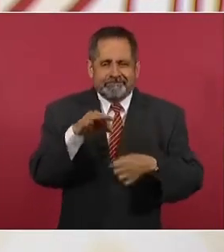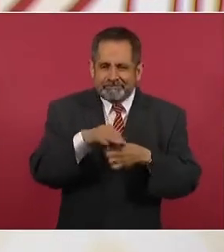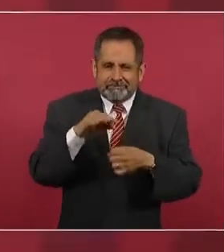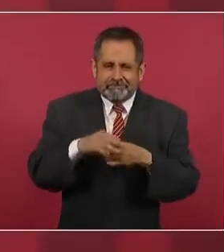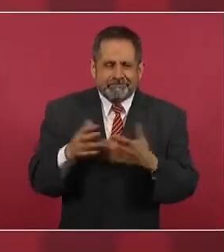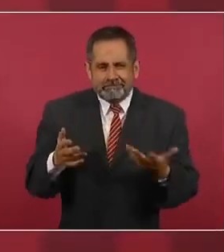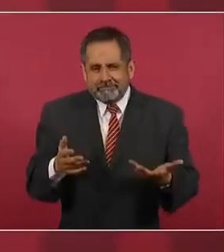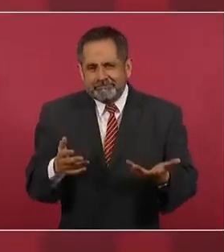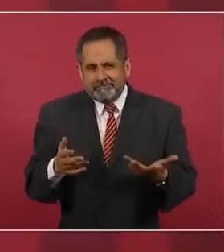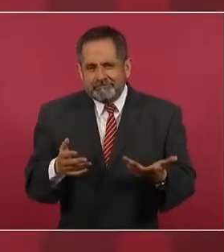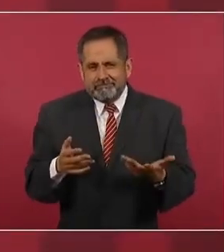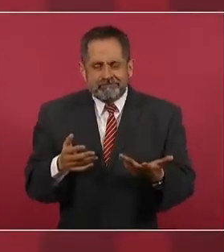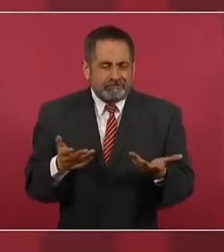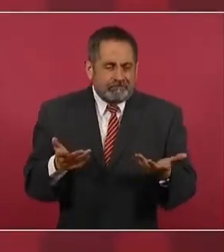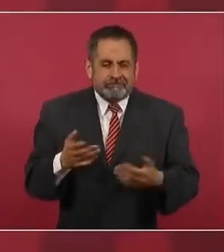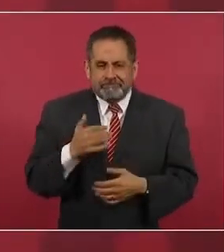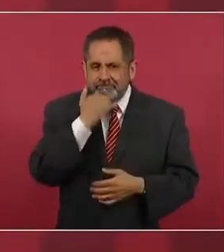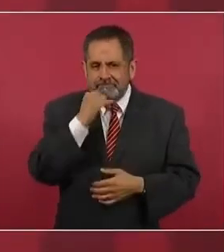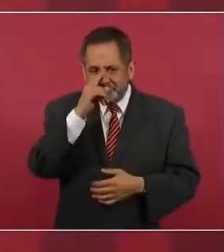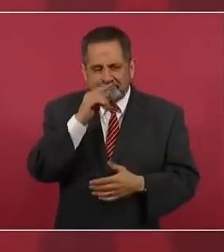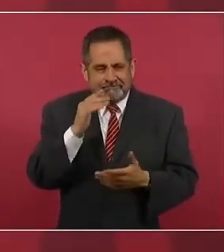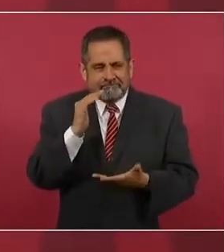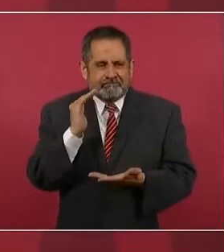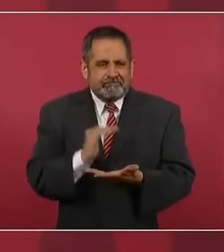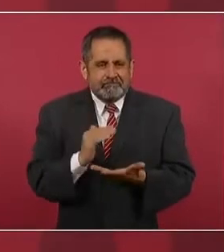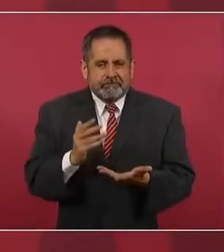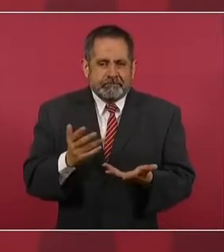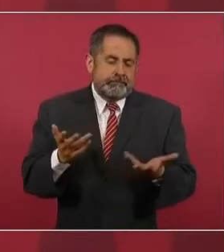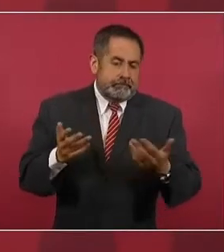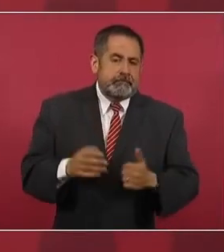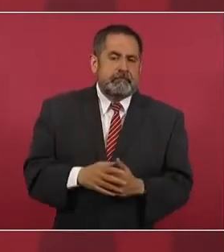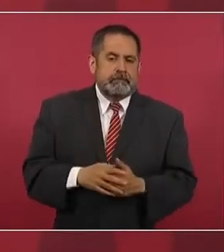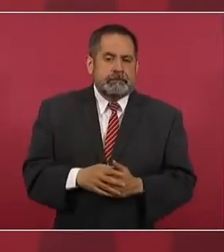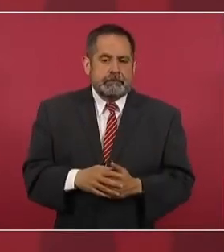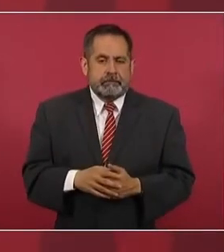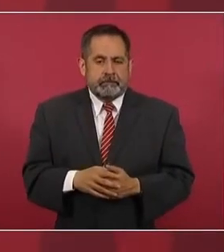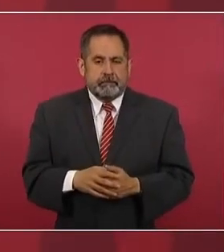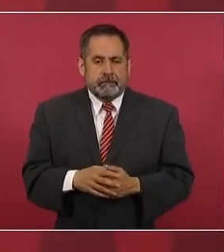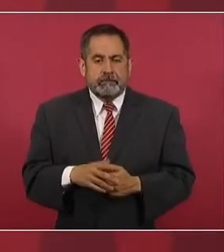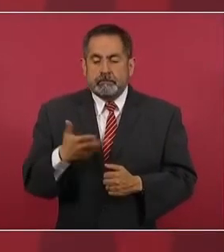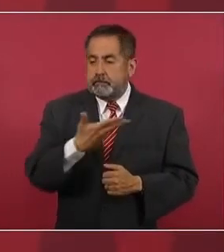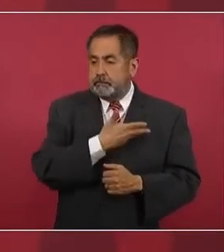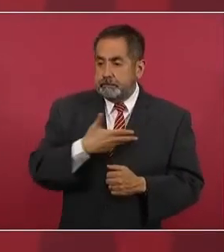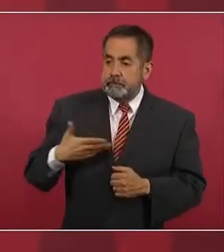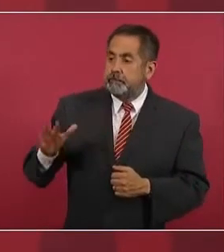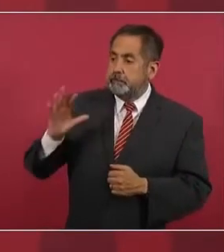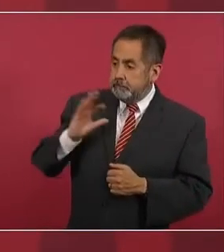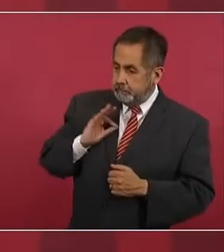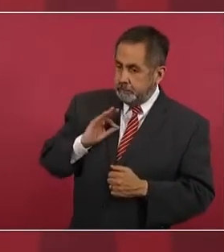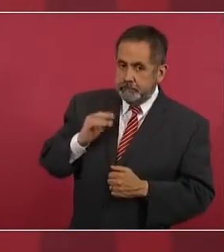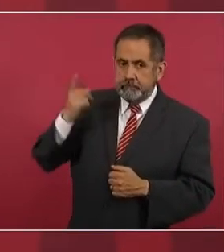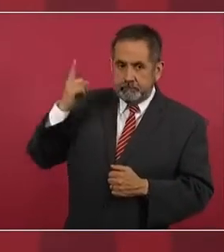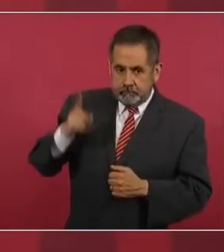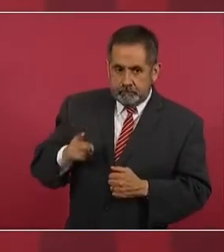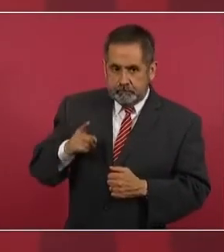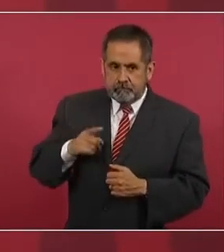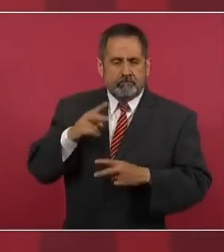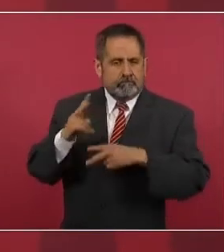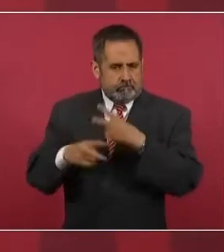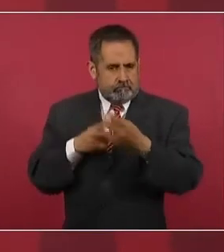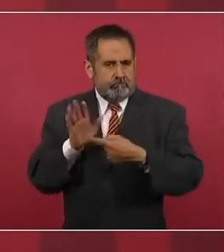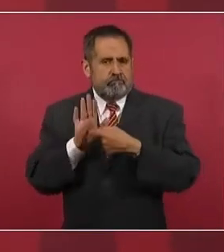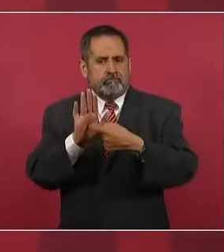o número de votos muy pequeño. Entonces, ya nos pidió el señor presidente, y cuando él ordene así se lo